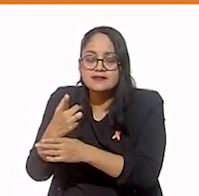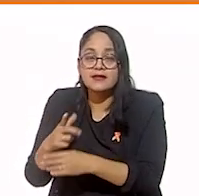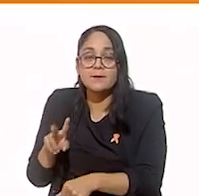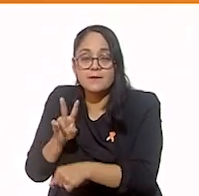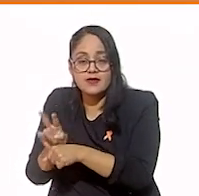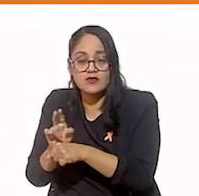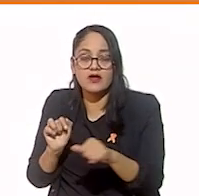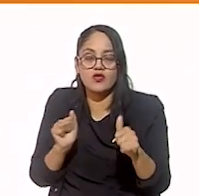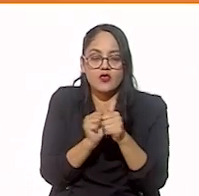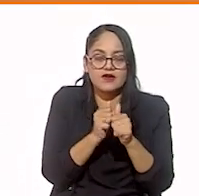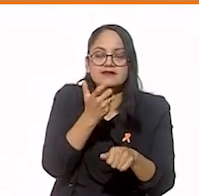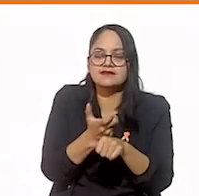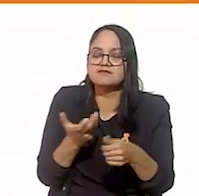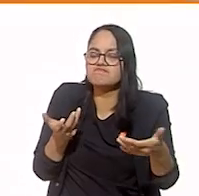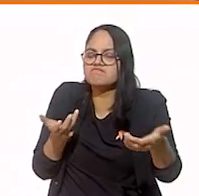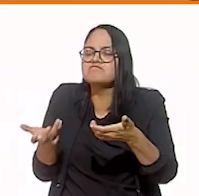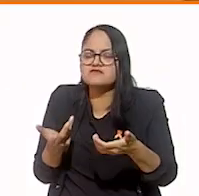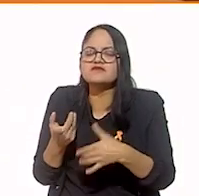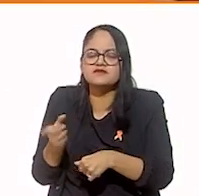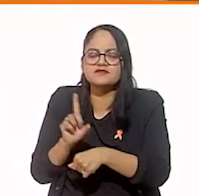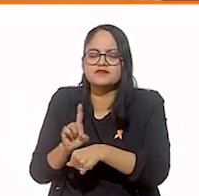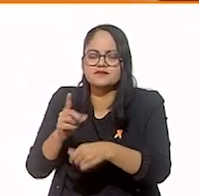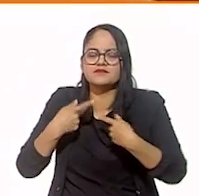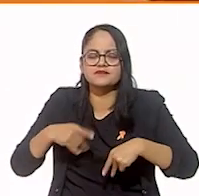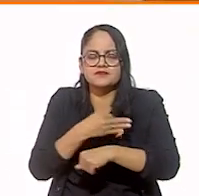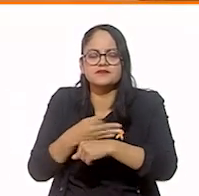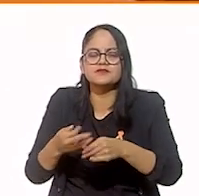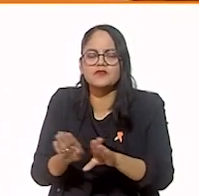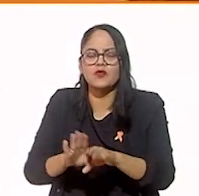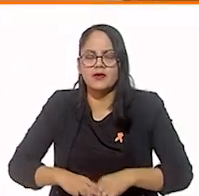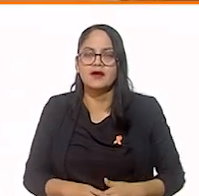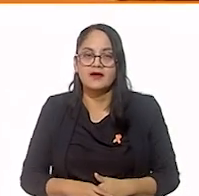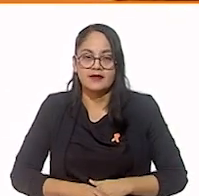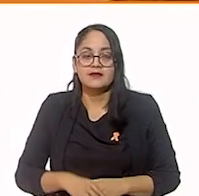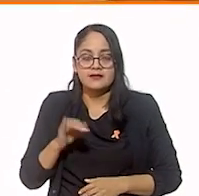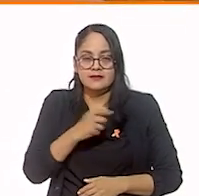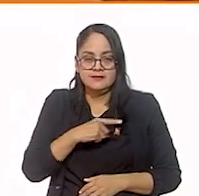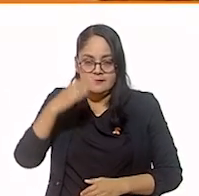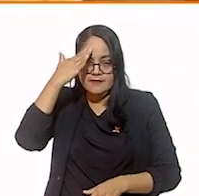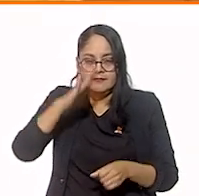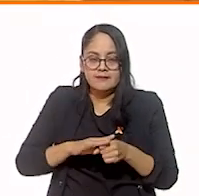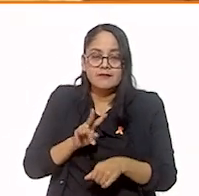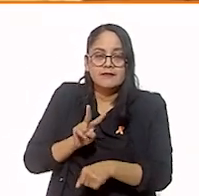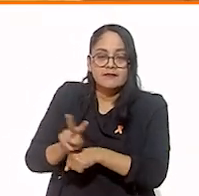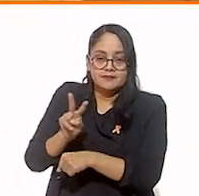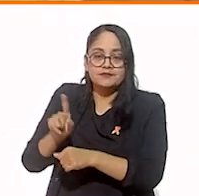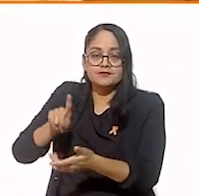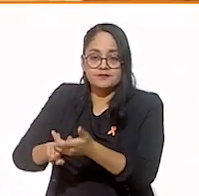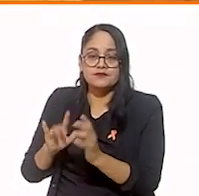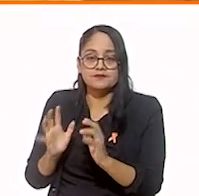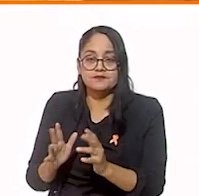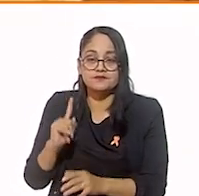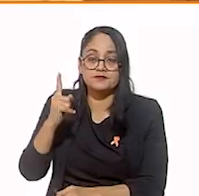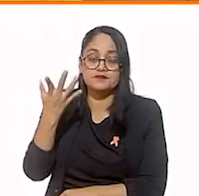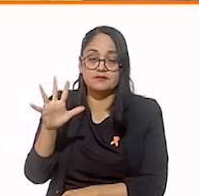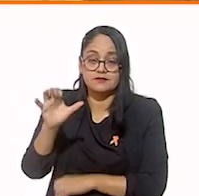Estados Unidos-Venezuela en la cotidianeidad de las familias venezolanas, William? Sí, hay que tomar en consideración que Venezuela tiene ya más de una